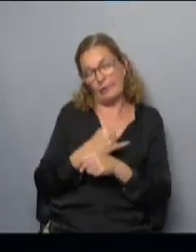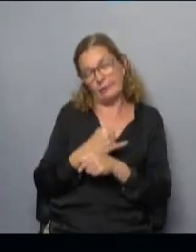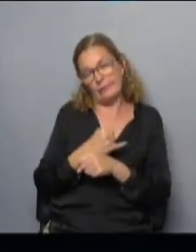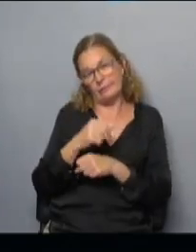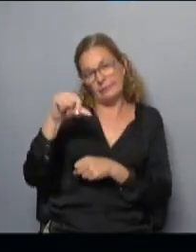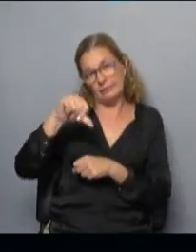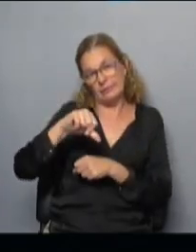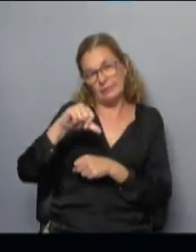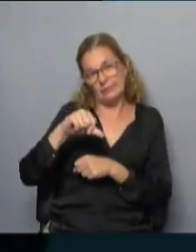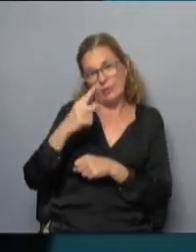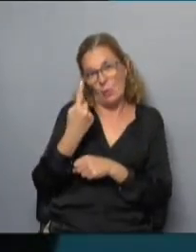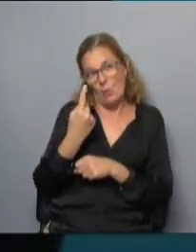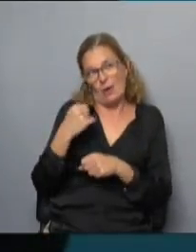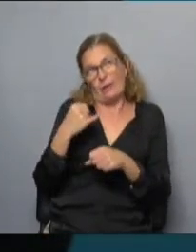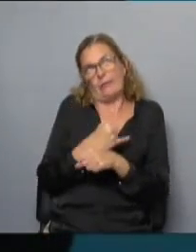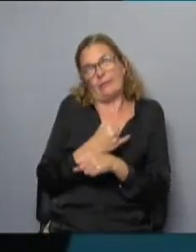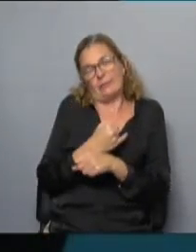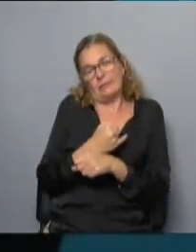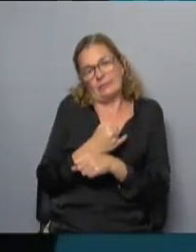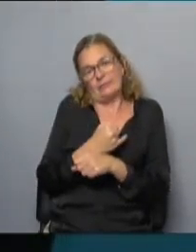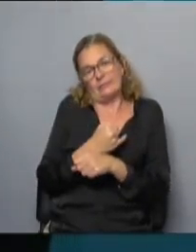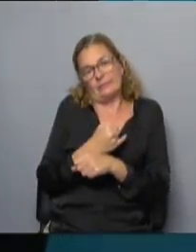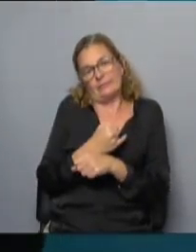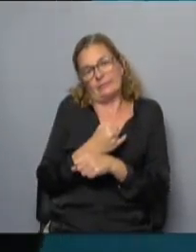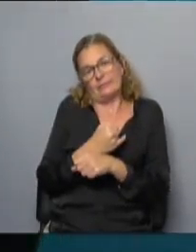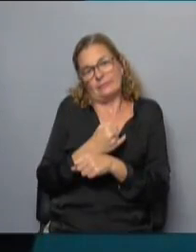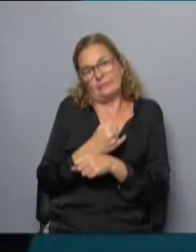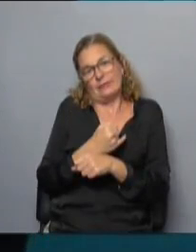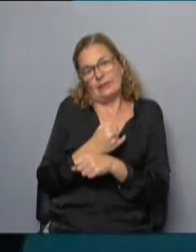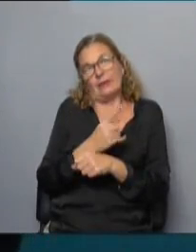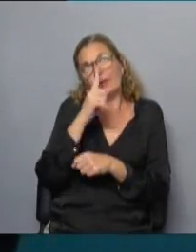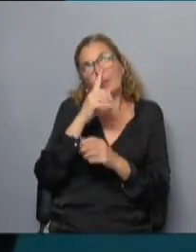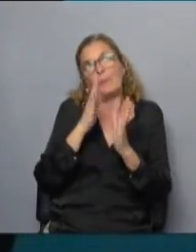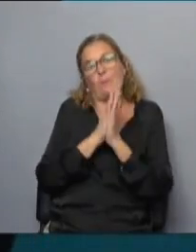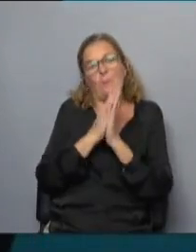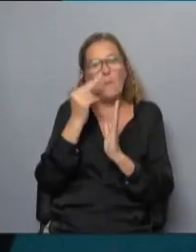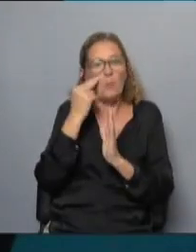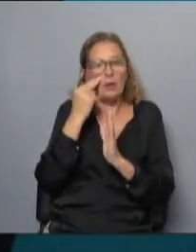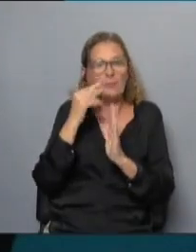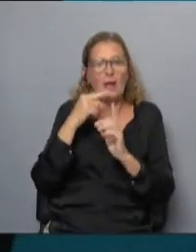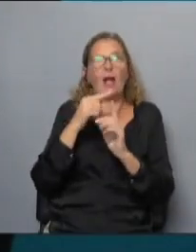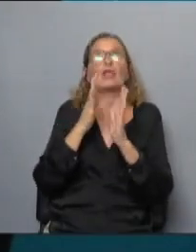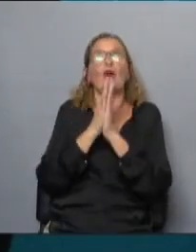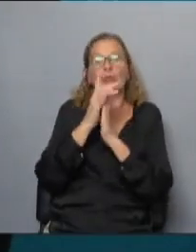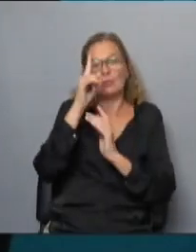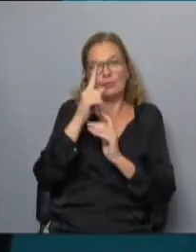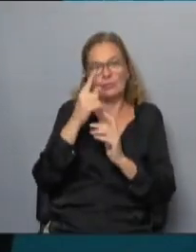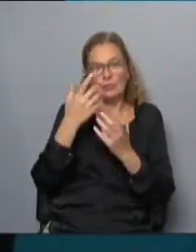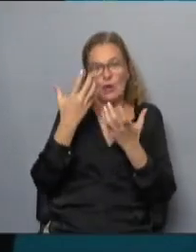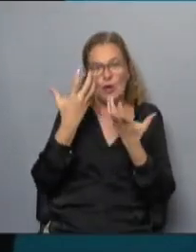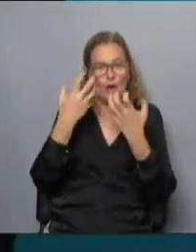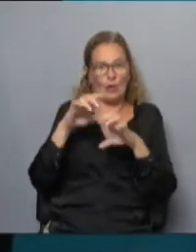porque si no comete ningún error el que está en riesgo de dios si yo no quiero